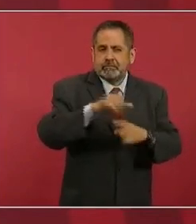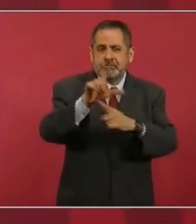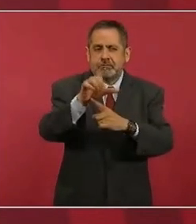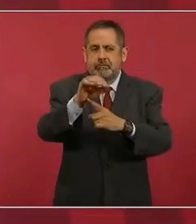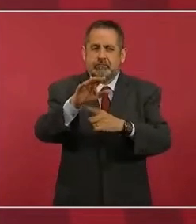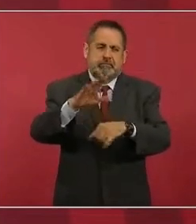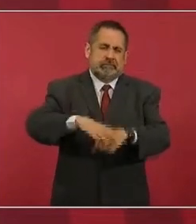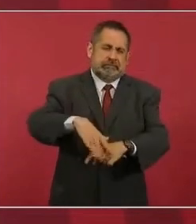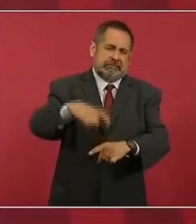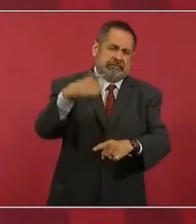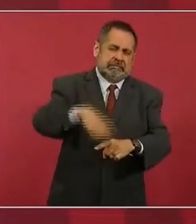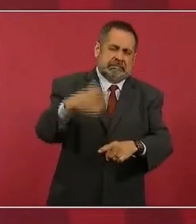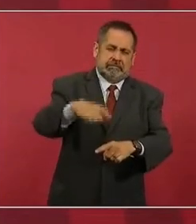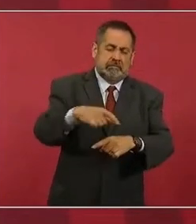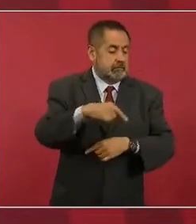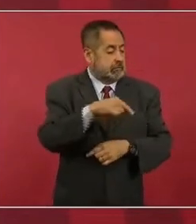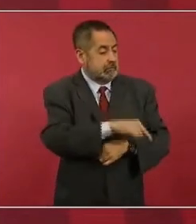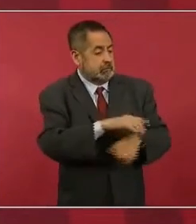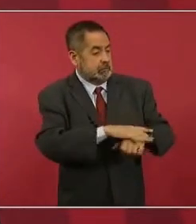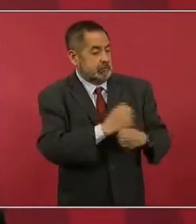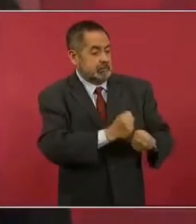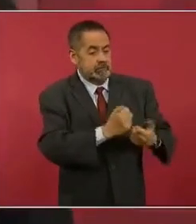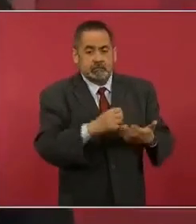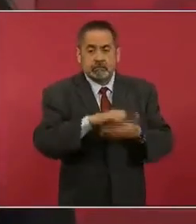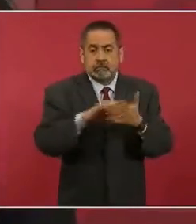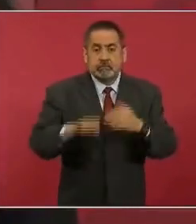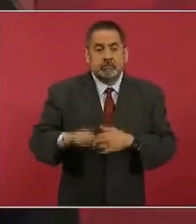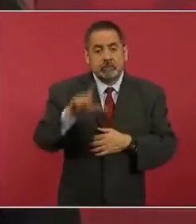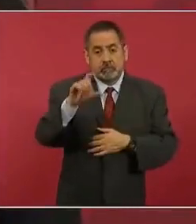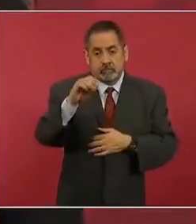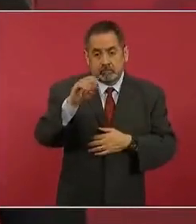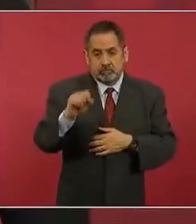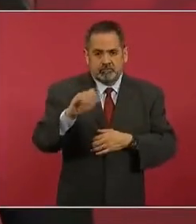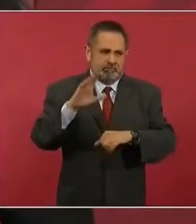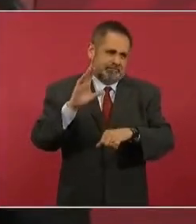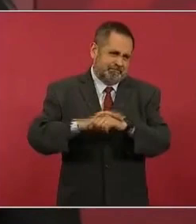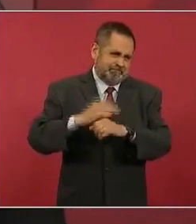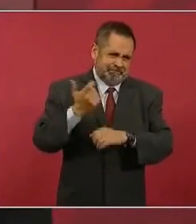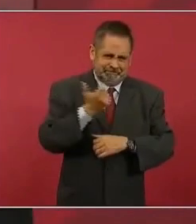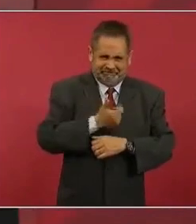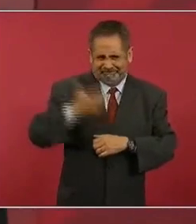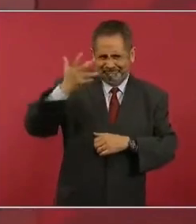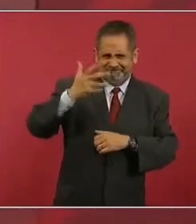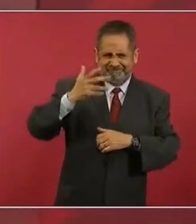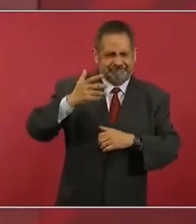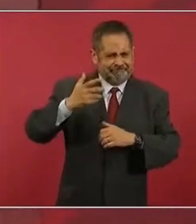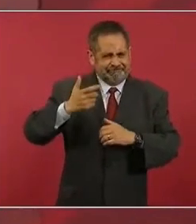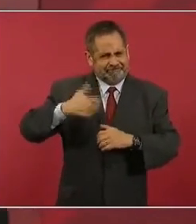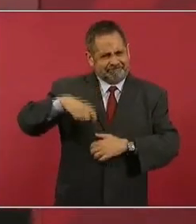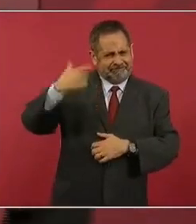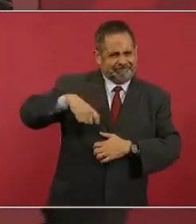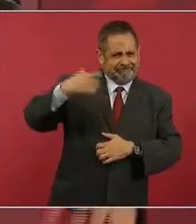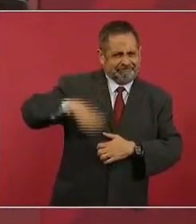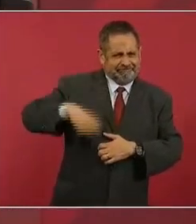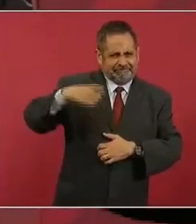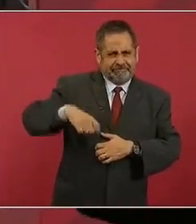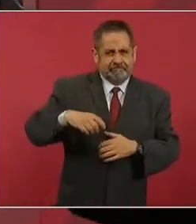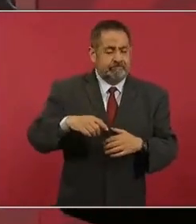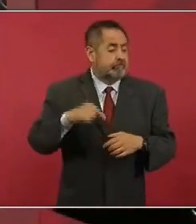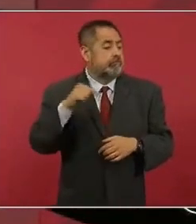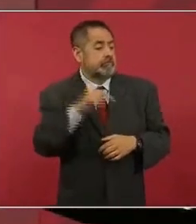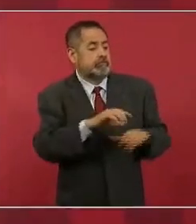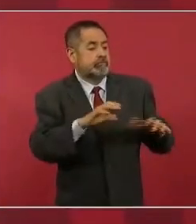En las Lomas viven gentes con más dinero que los que